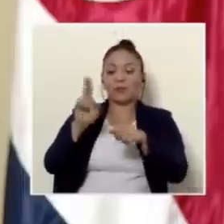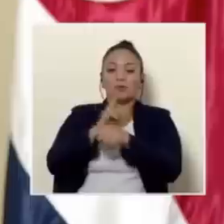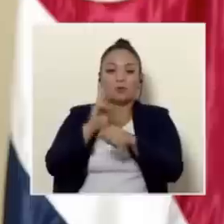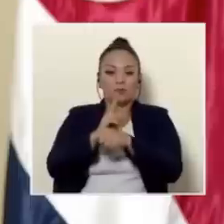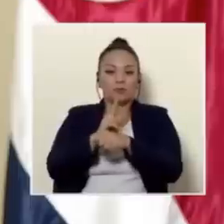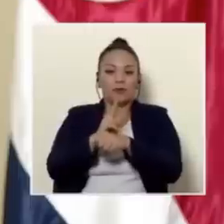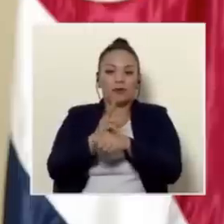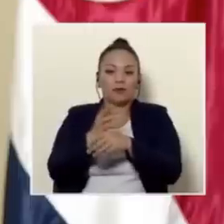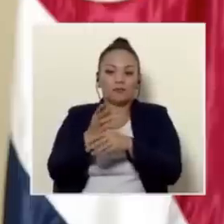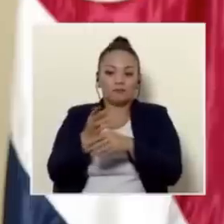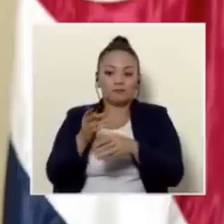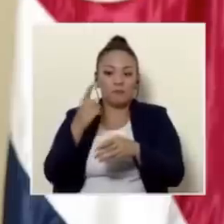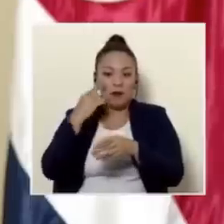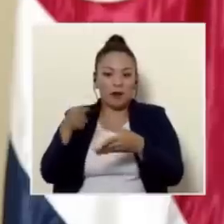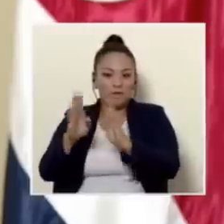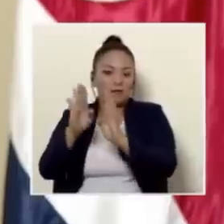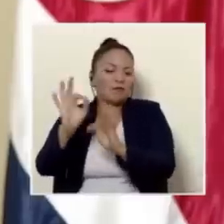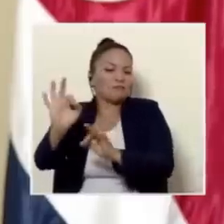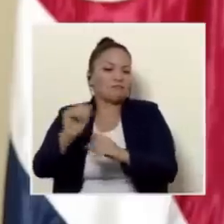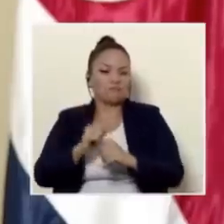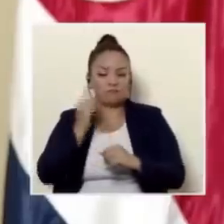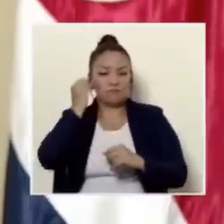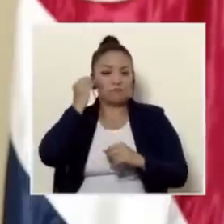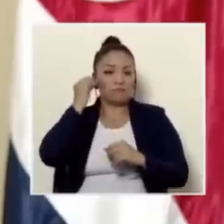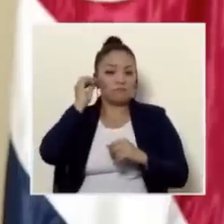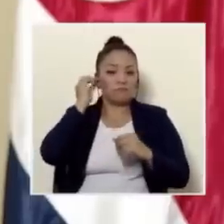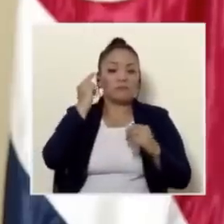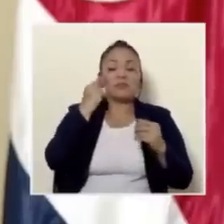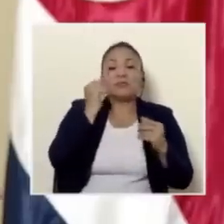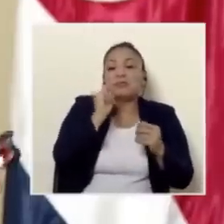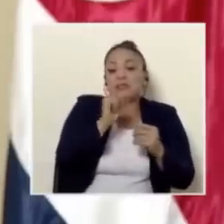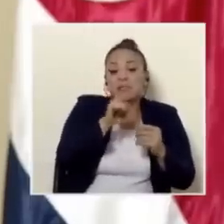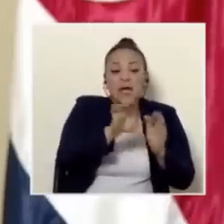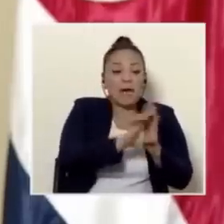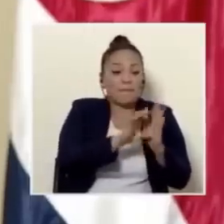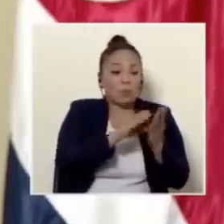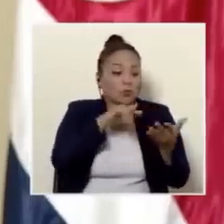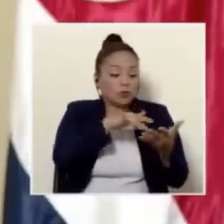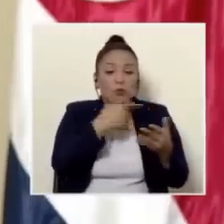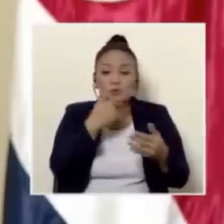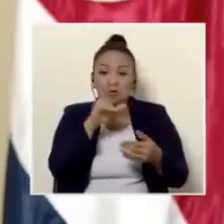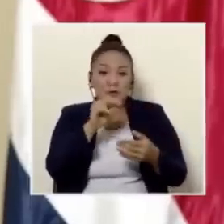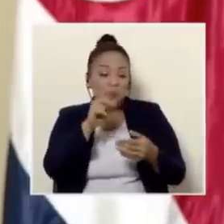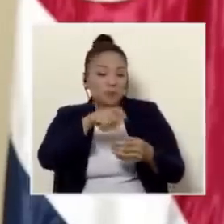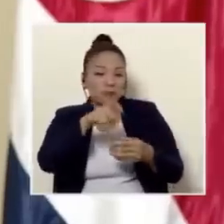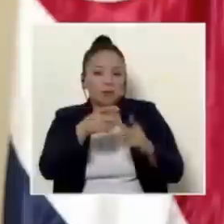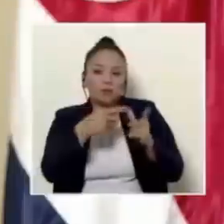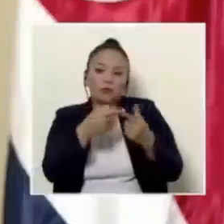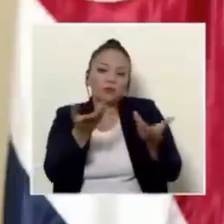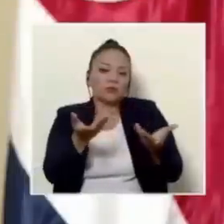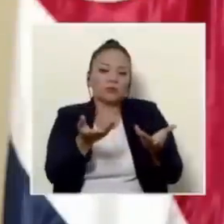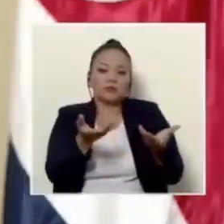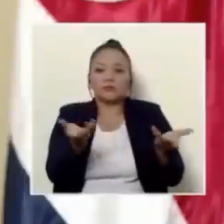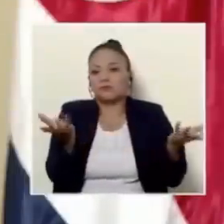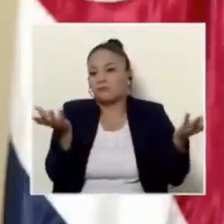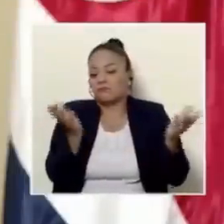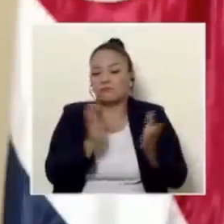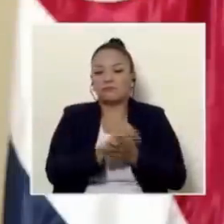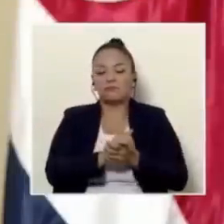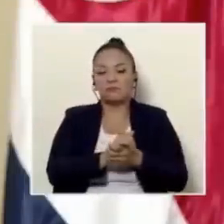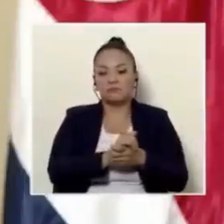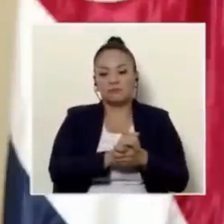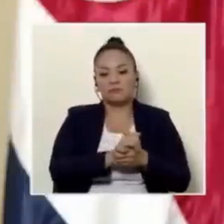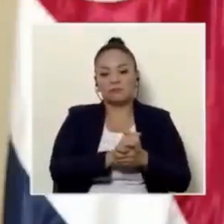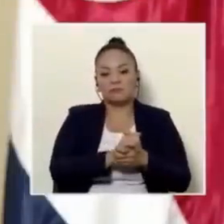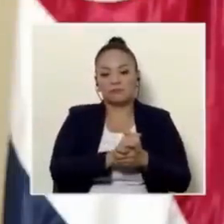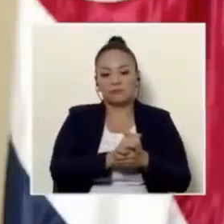usa para la carretera. Si la propuesta indica que la propiedad no se ocupa, la propiedad entonces estará disponiéndose de ella y terminando,